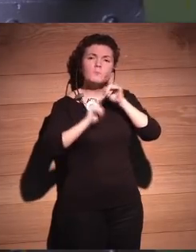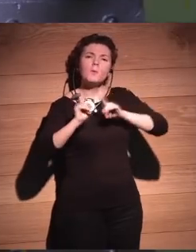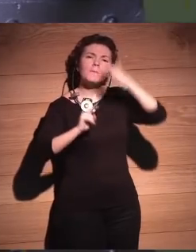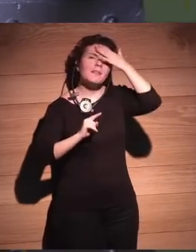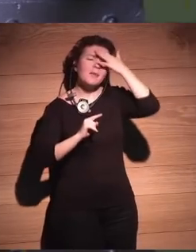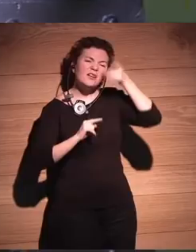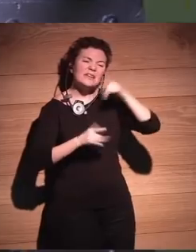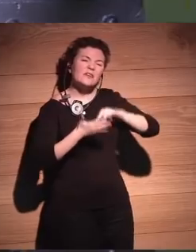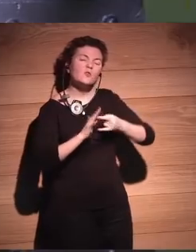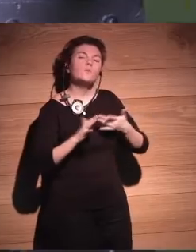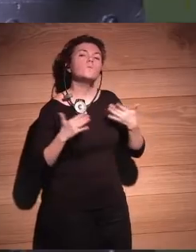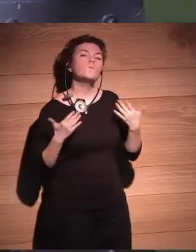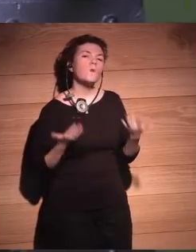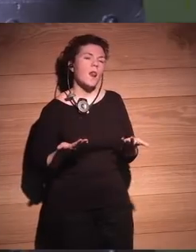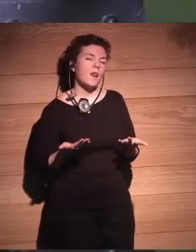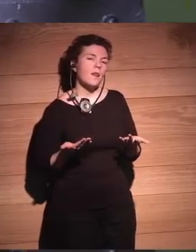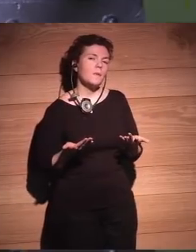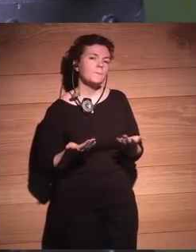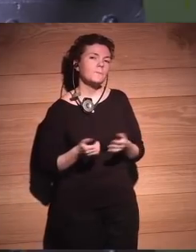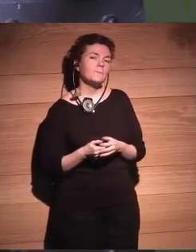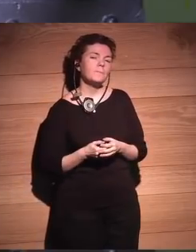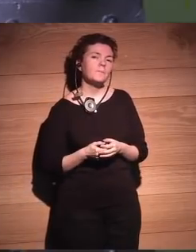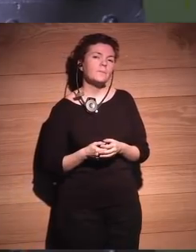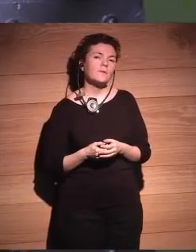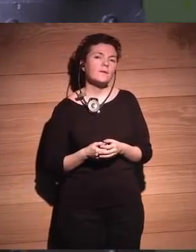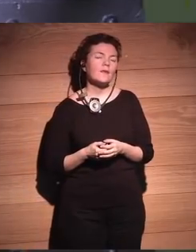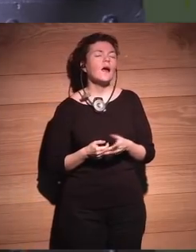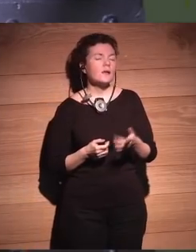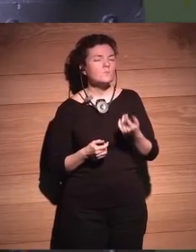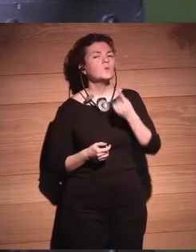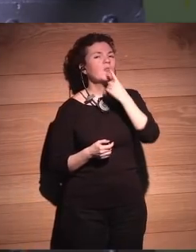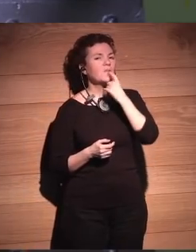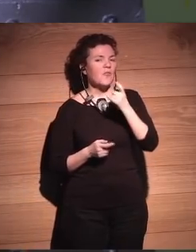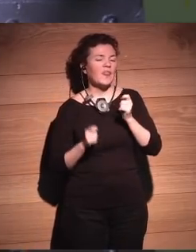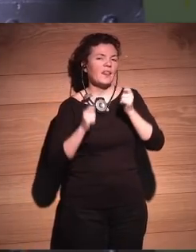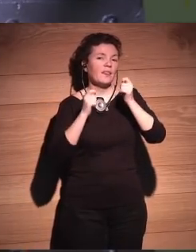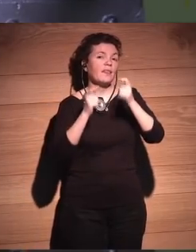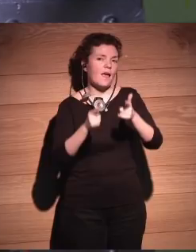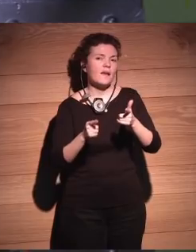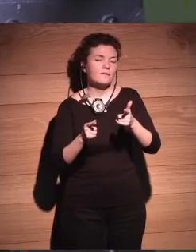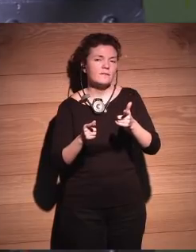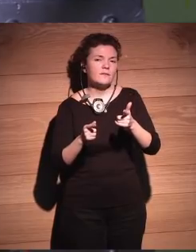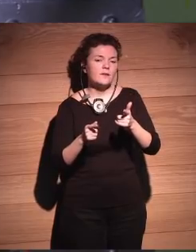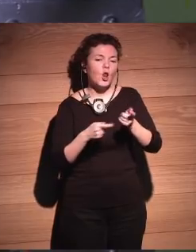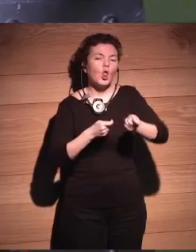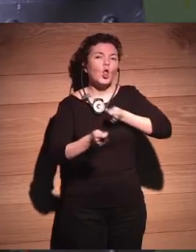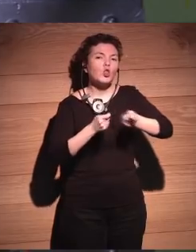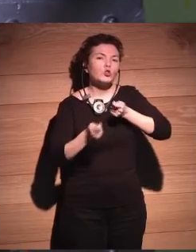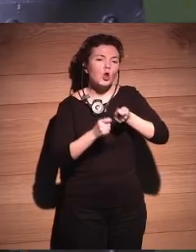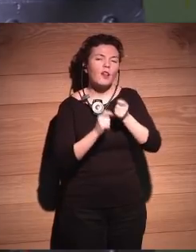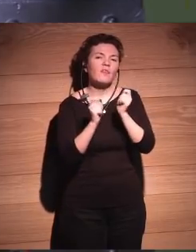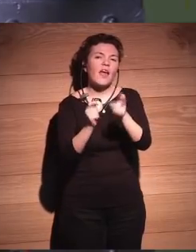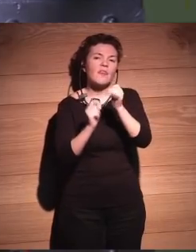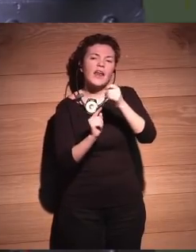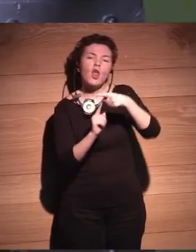tecnología, lógicamente, es que es complicado de ofrecer, es decir, es complicado de controlar el